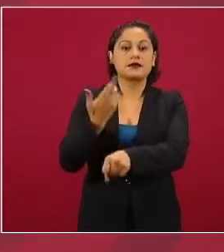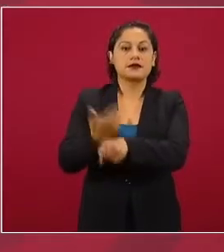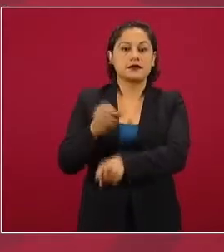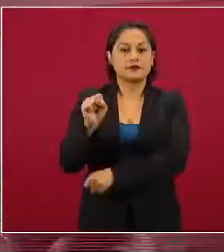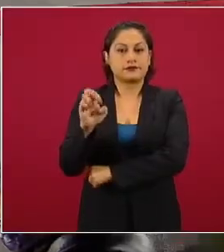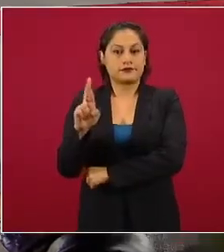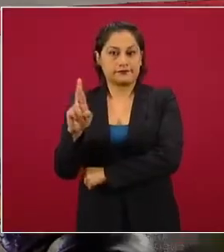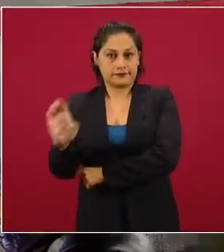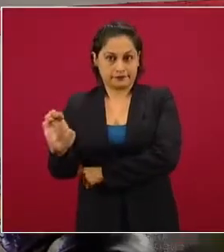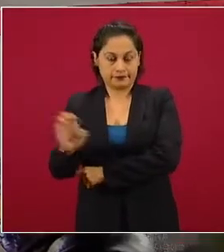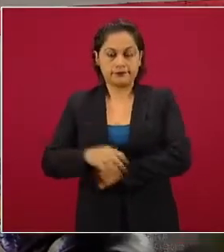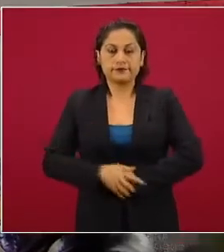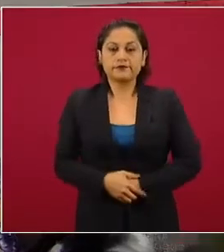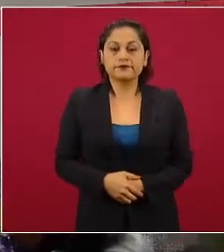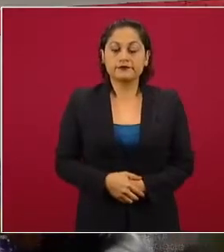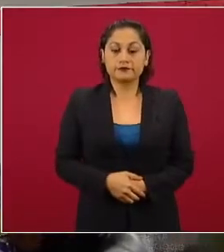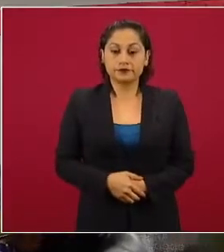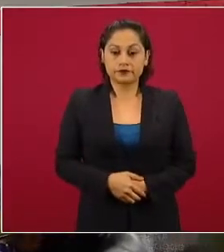doctor.